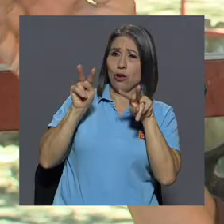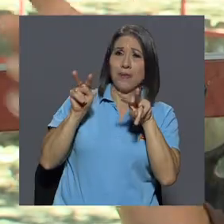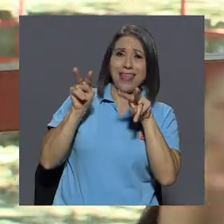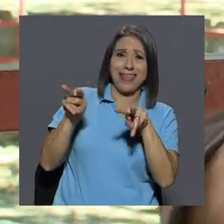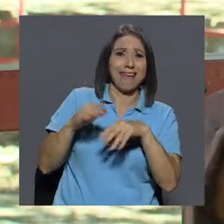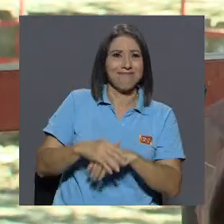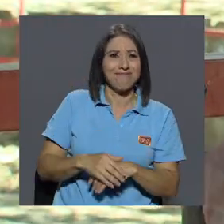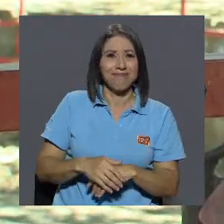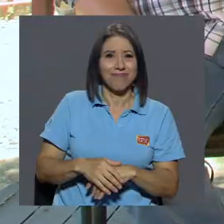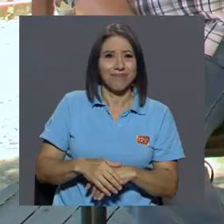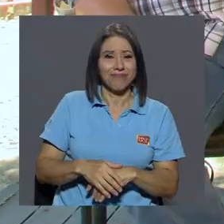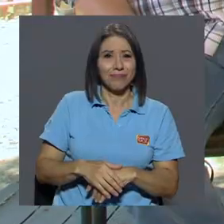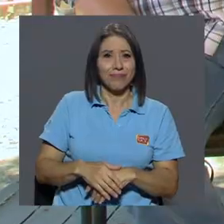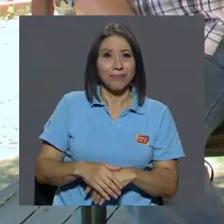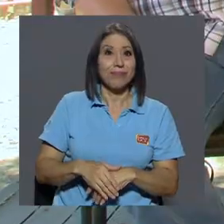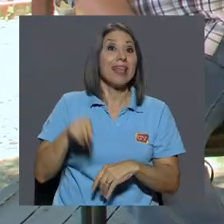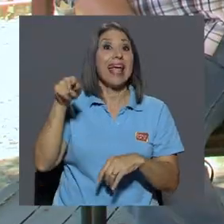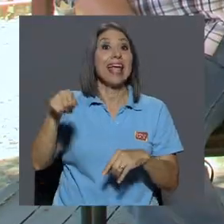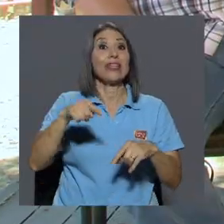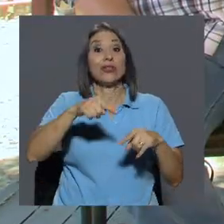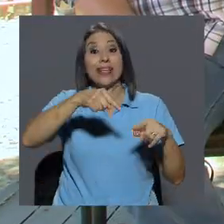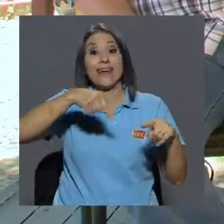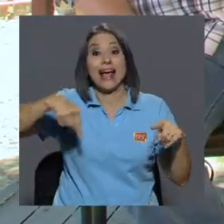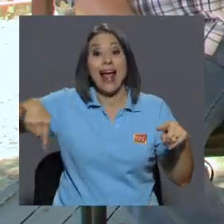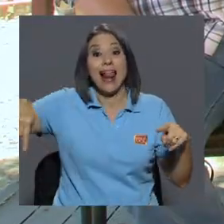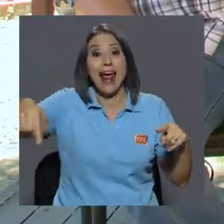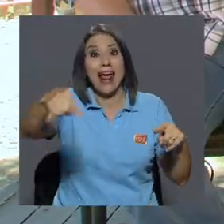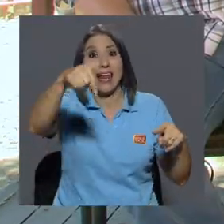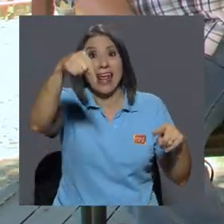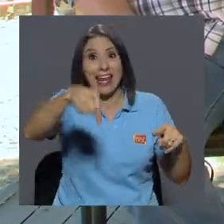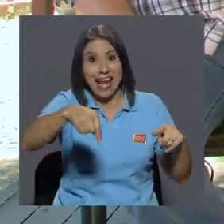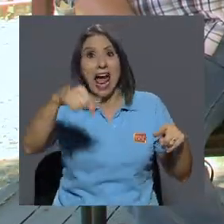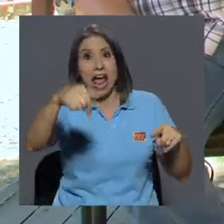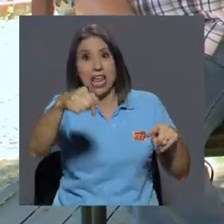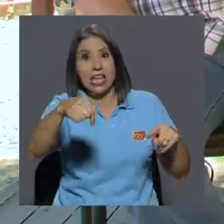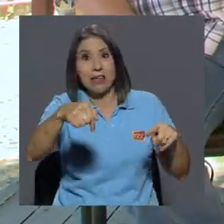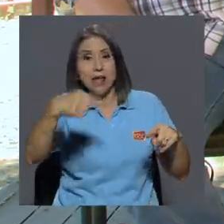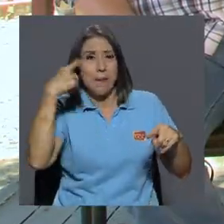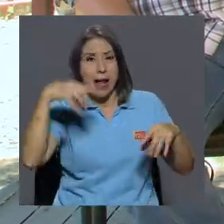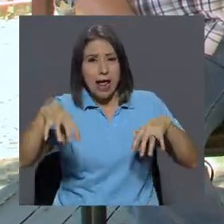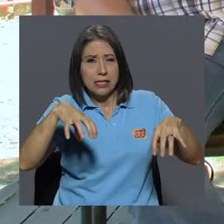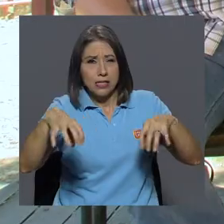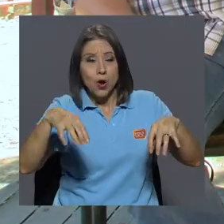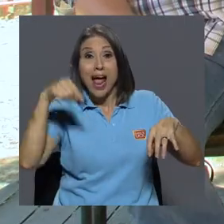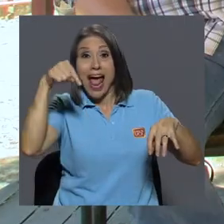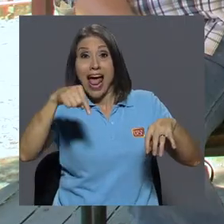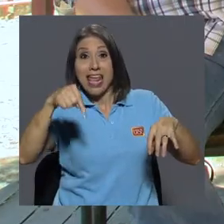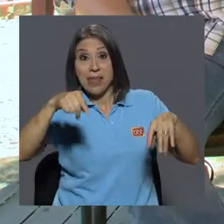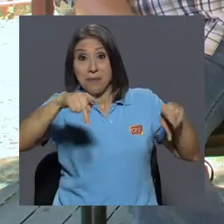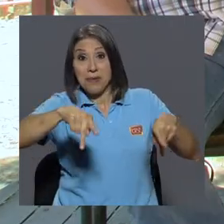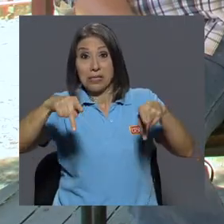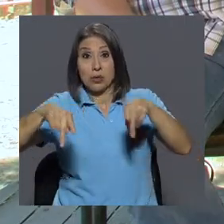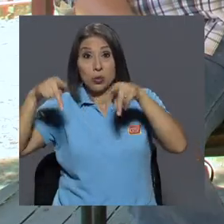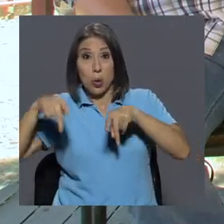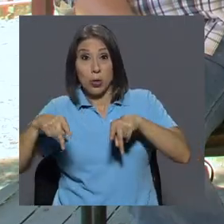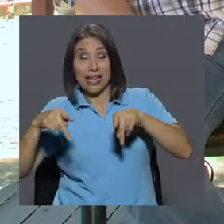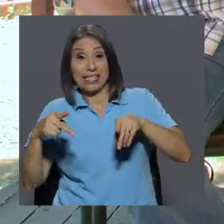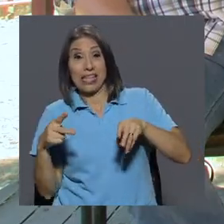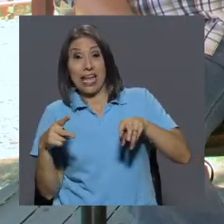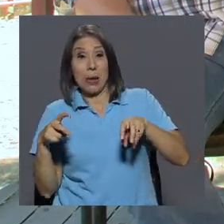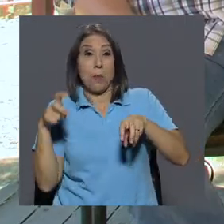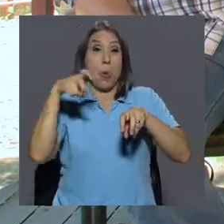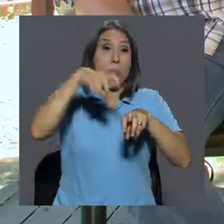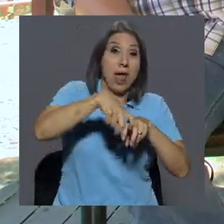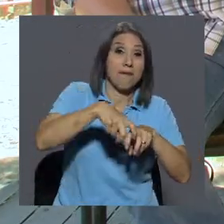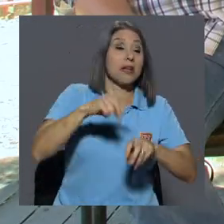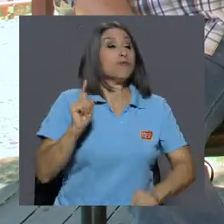metían a la arena, al campo de acción. Ahí llegaban los montadores, o llegábamos y escogíamos aquel yo, aquel...